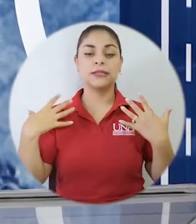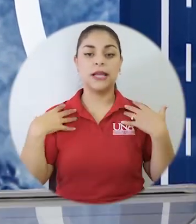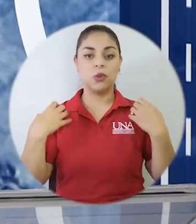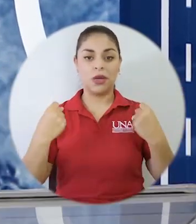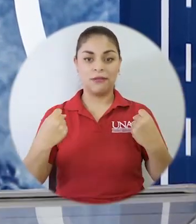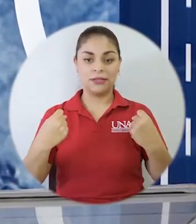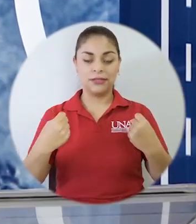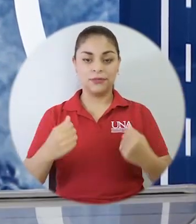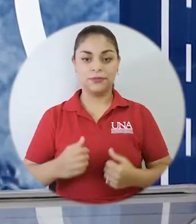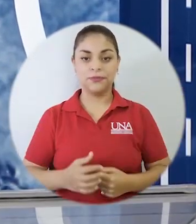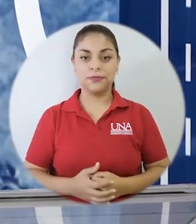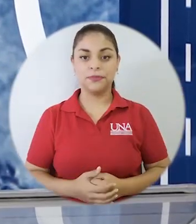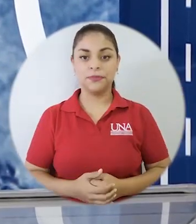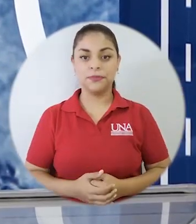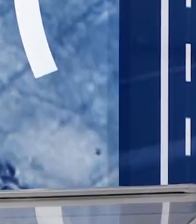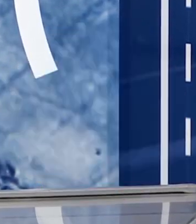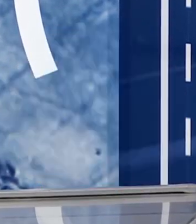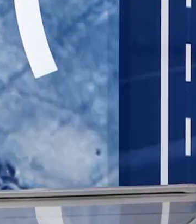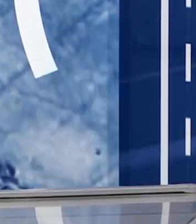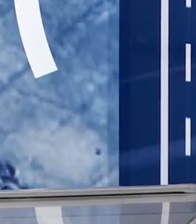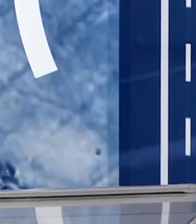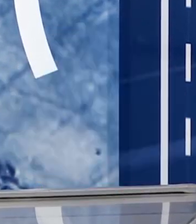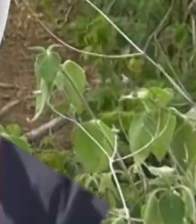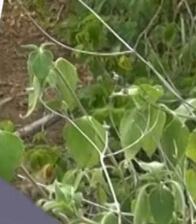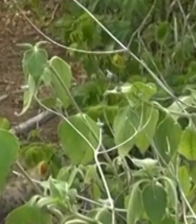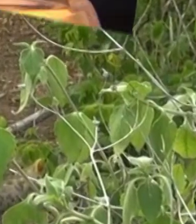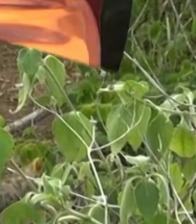finanzas públicas saludables.